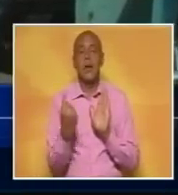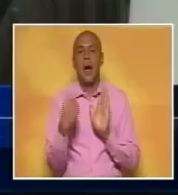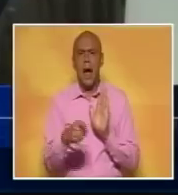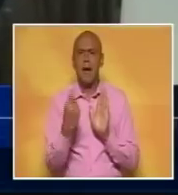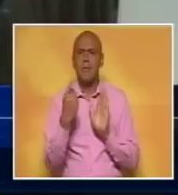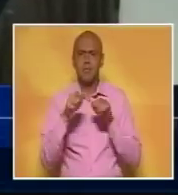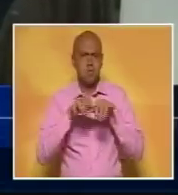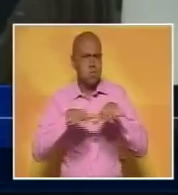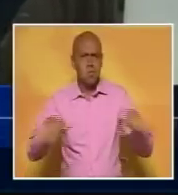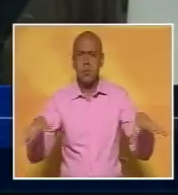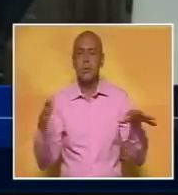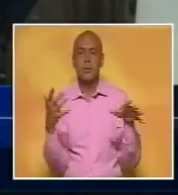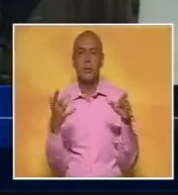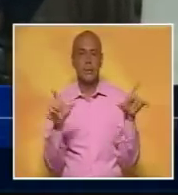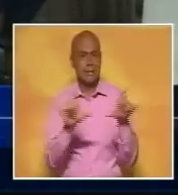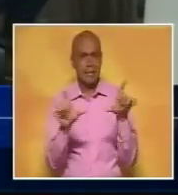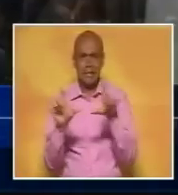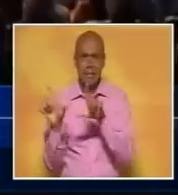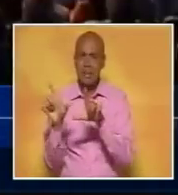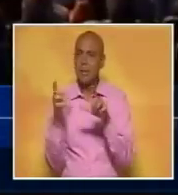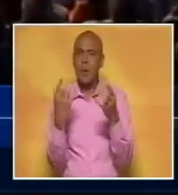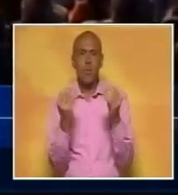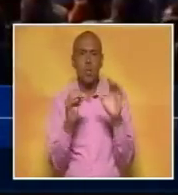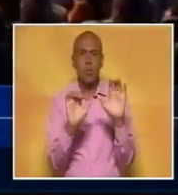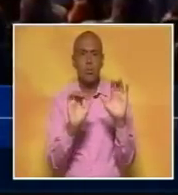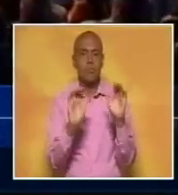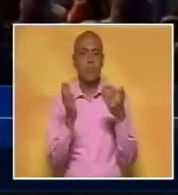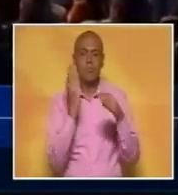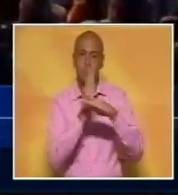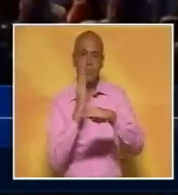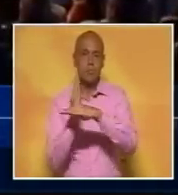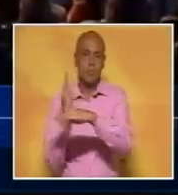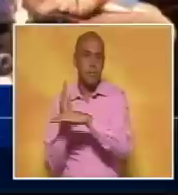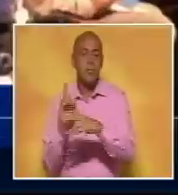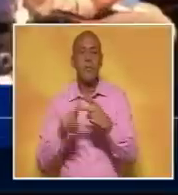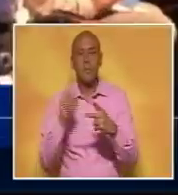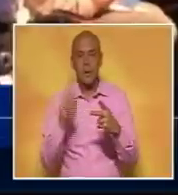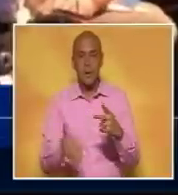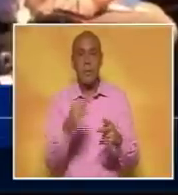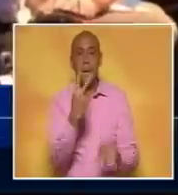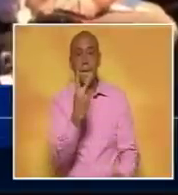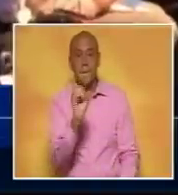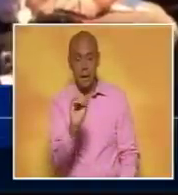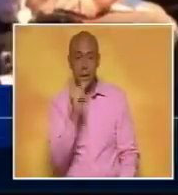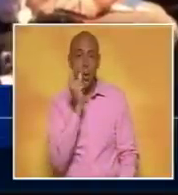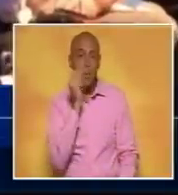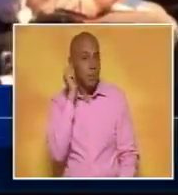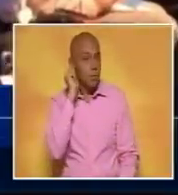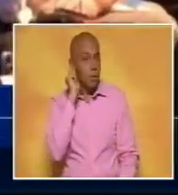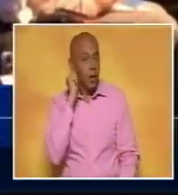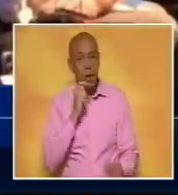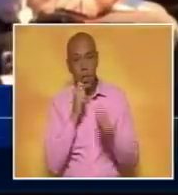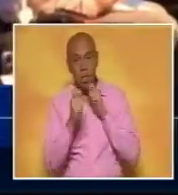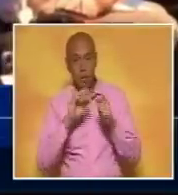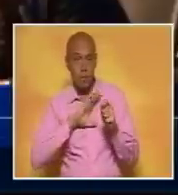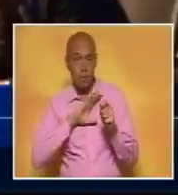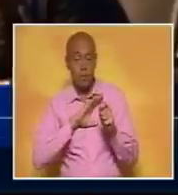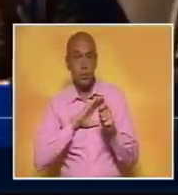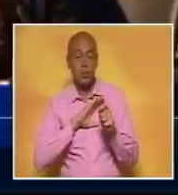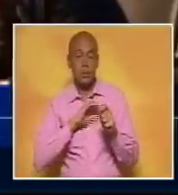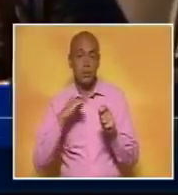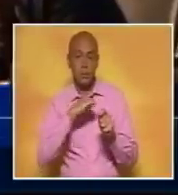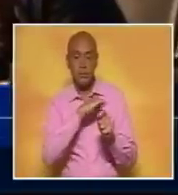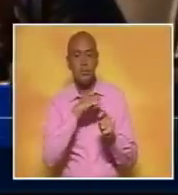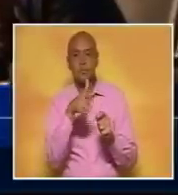web han sido bloqueados y se ha prohibido la salida del país a más de 20 periodistas independientes. Igualmente indica